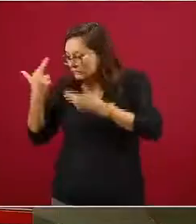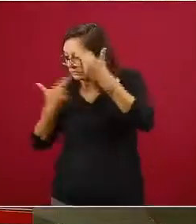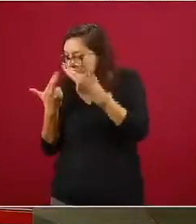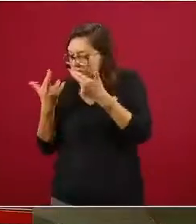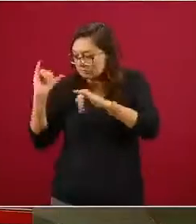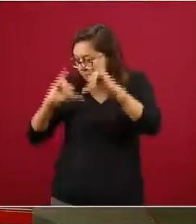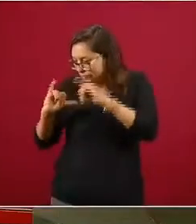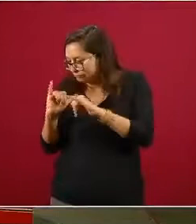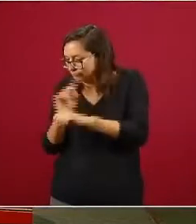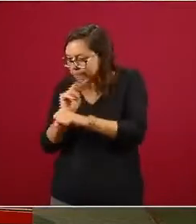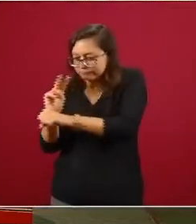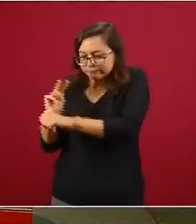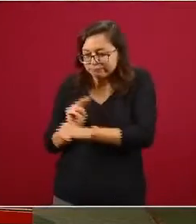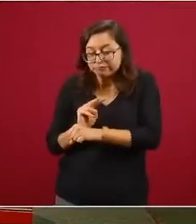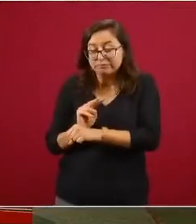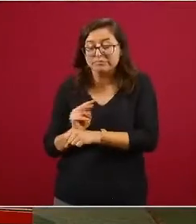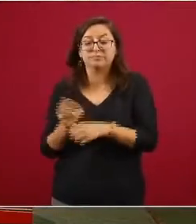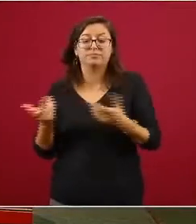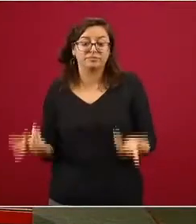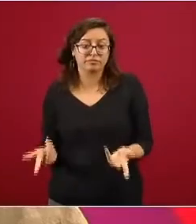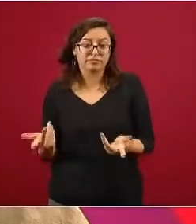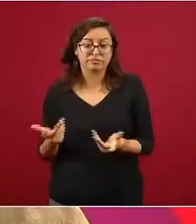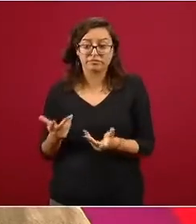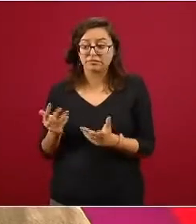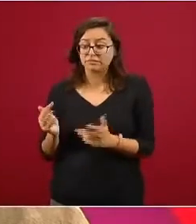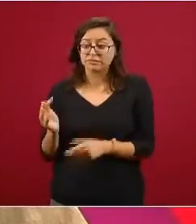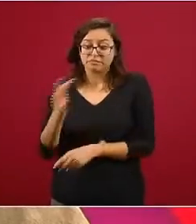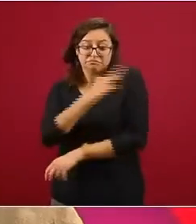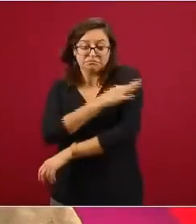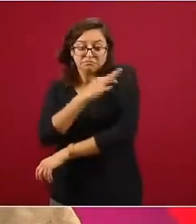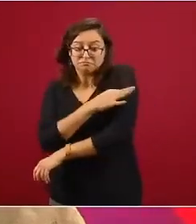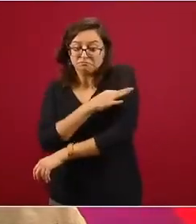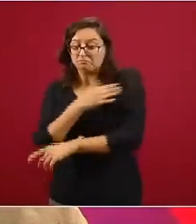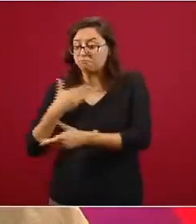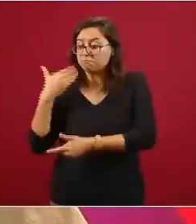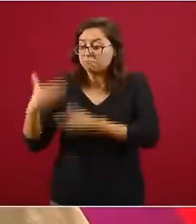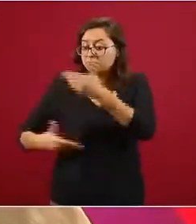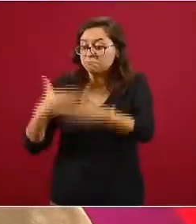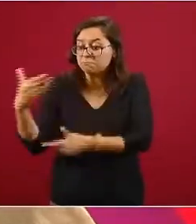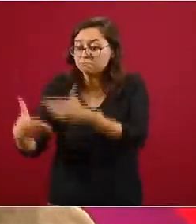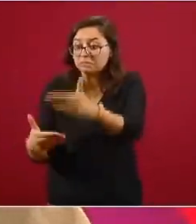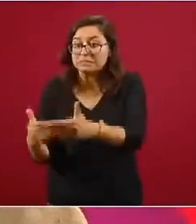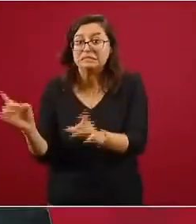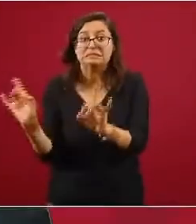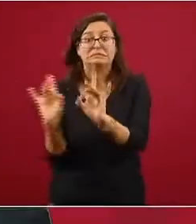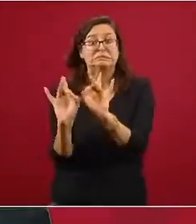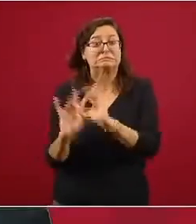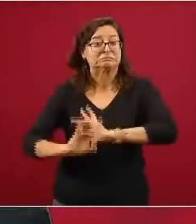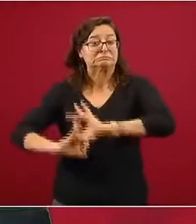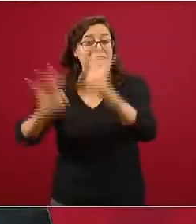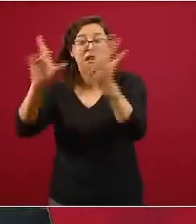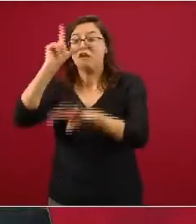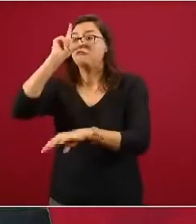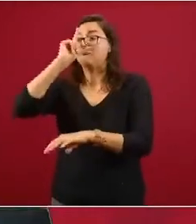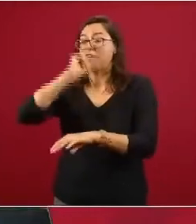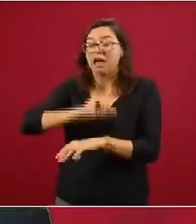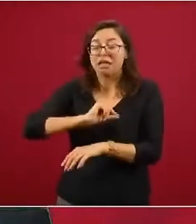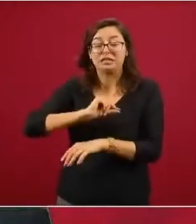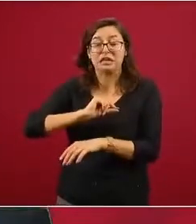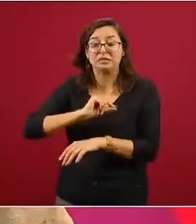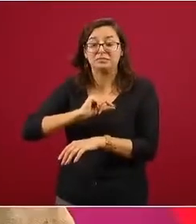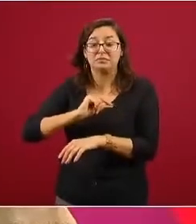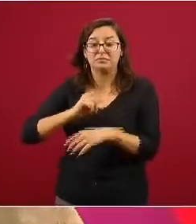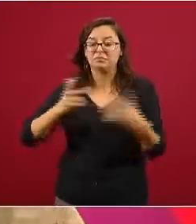hubiera un problema de seguridad, que esperamos no sea el caso con ninguna vacuna, pero puede ser, y uno no